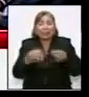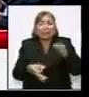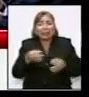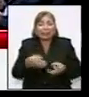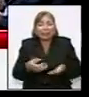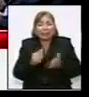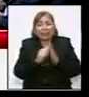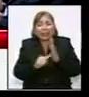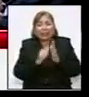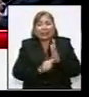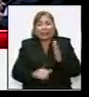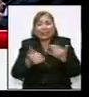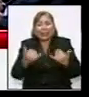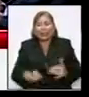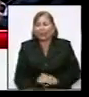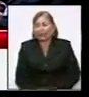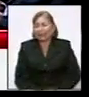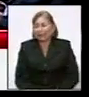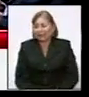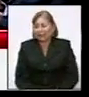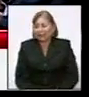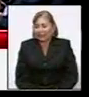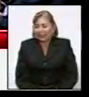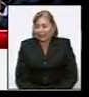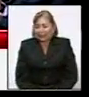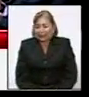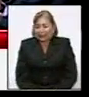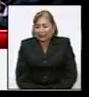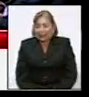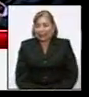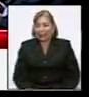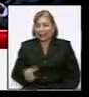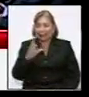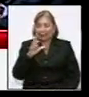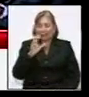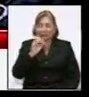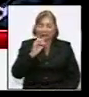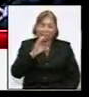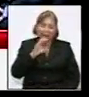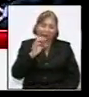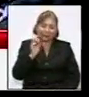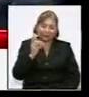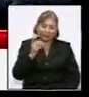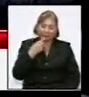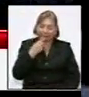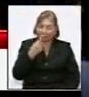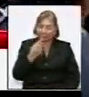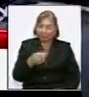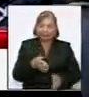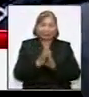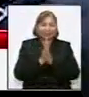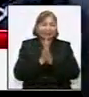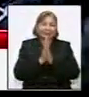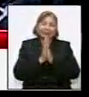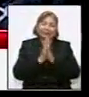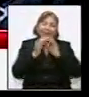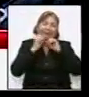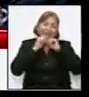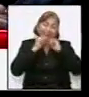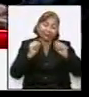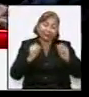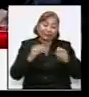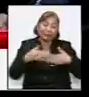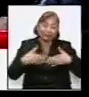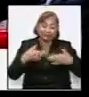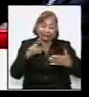según la agenda del día de hoy como si estaba procesado gracias presidente le pediría si por favor de secretaria técnica le